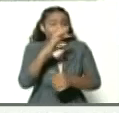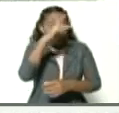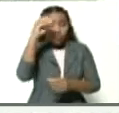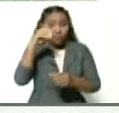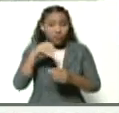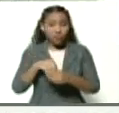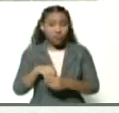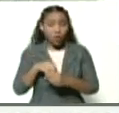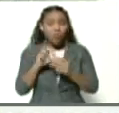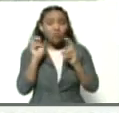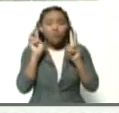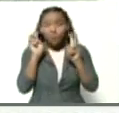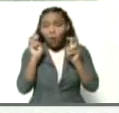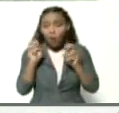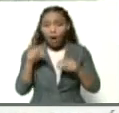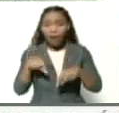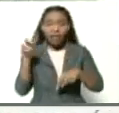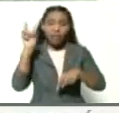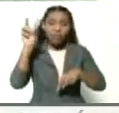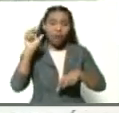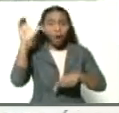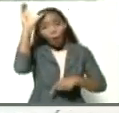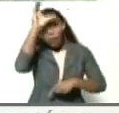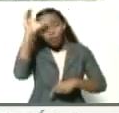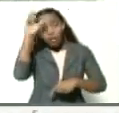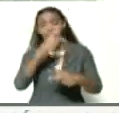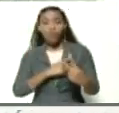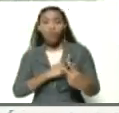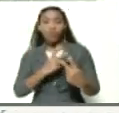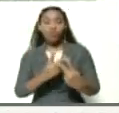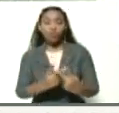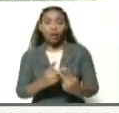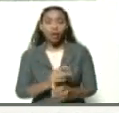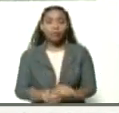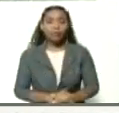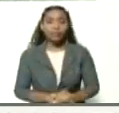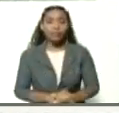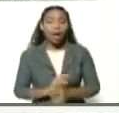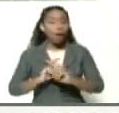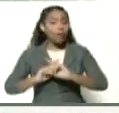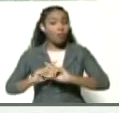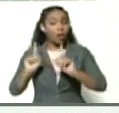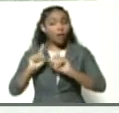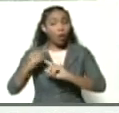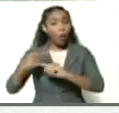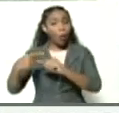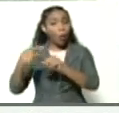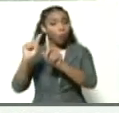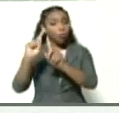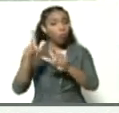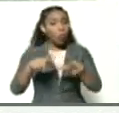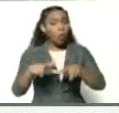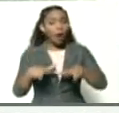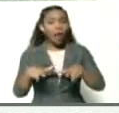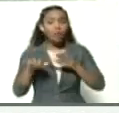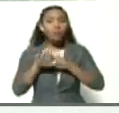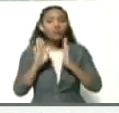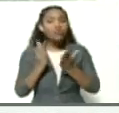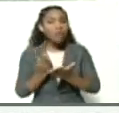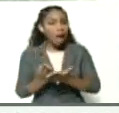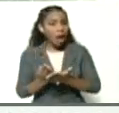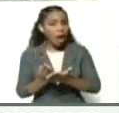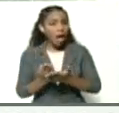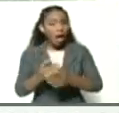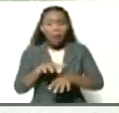radicales, que en Venezuela son conscientes y voluntarias, a diferencia de otros lugares del mundo, de